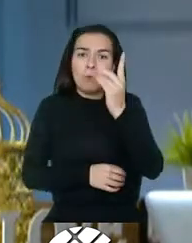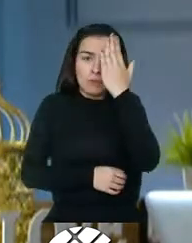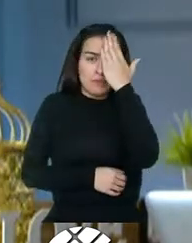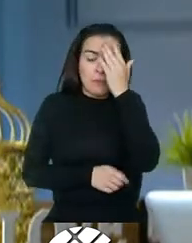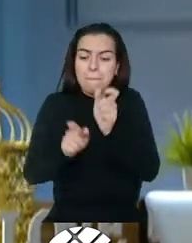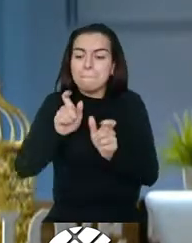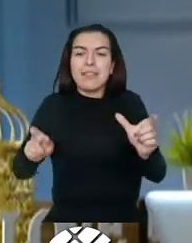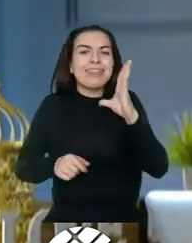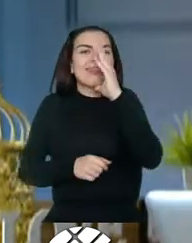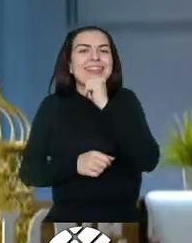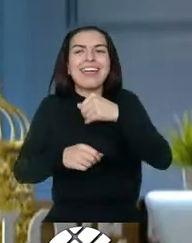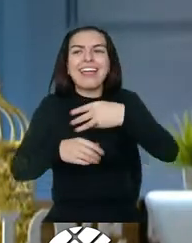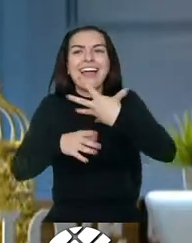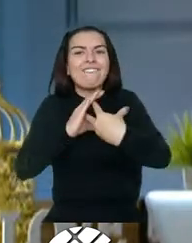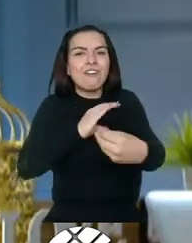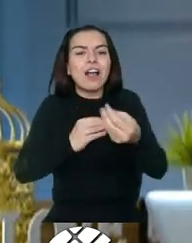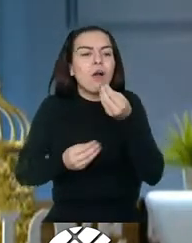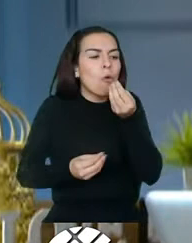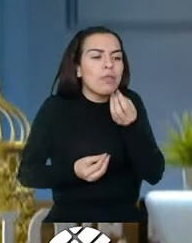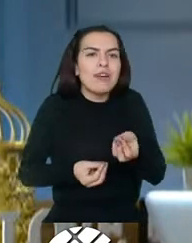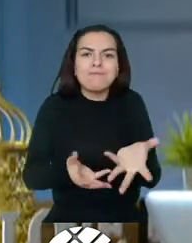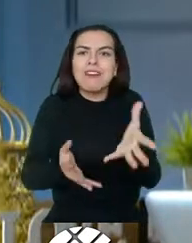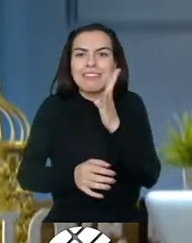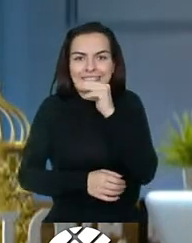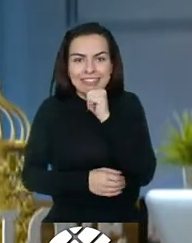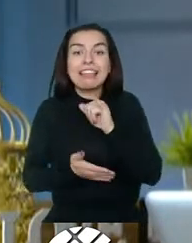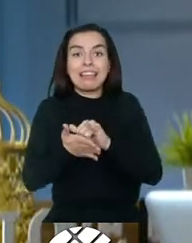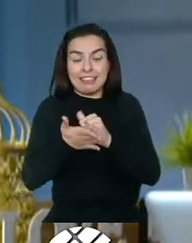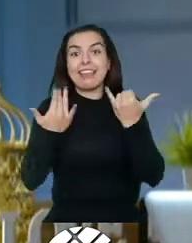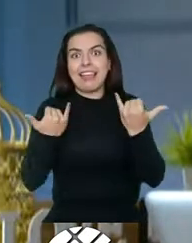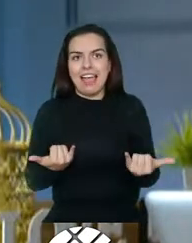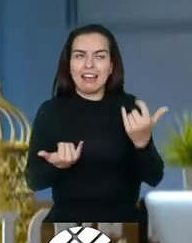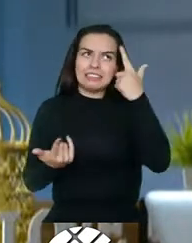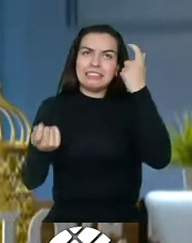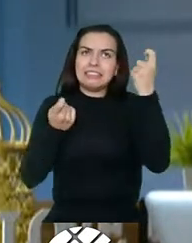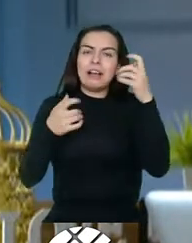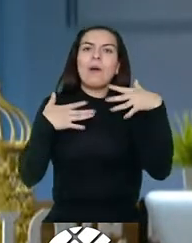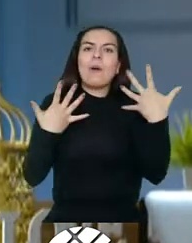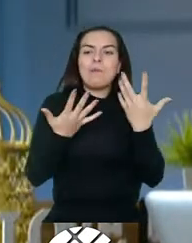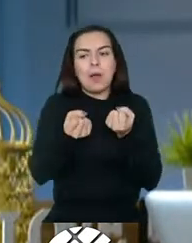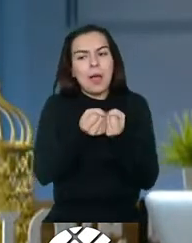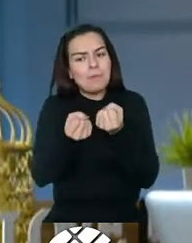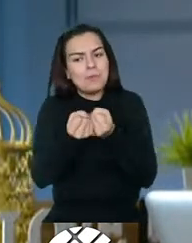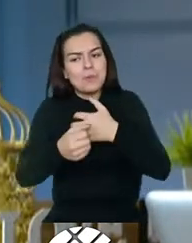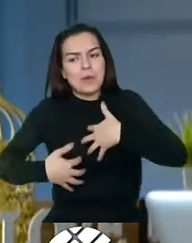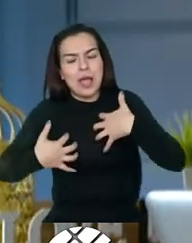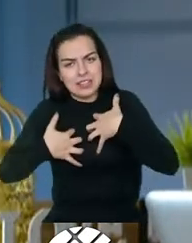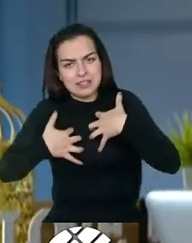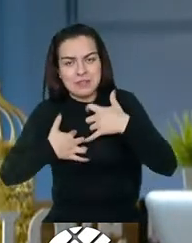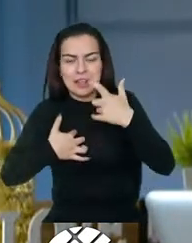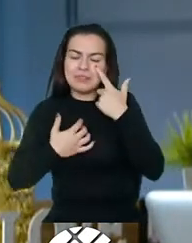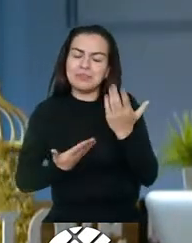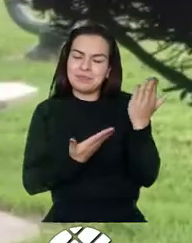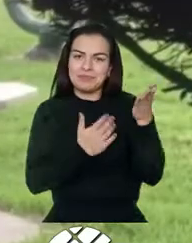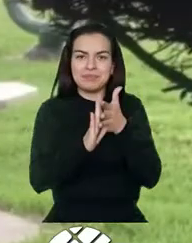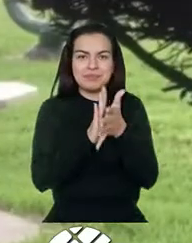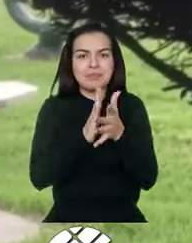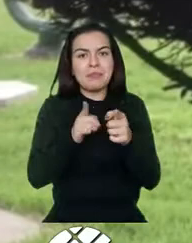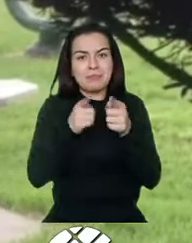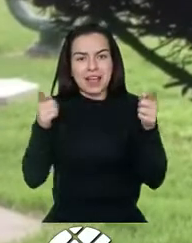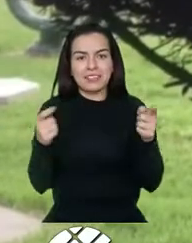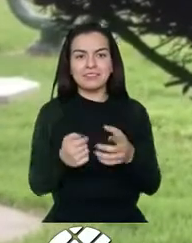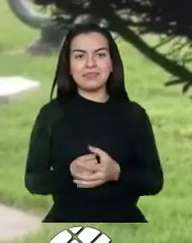la localidad de Engativá ha encontrado formas de ayudar a los animales. Daniela Doncel nos tiene la información.